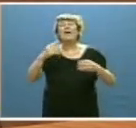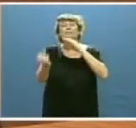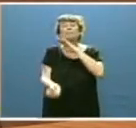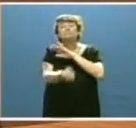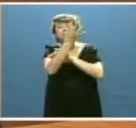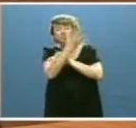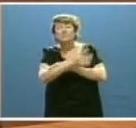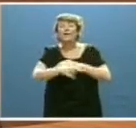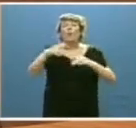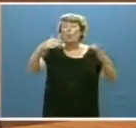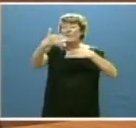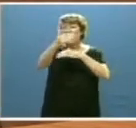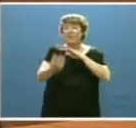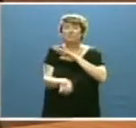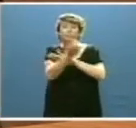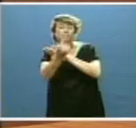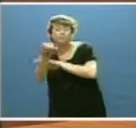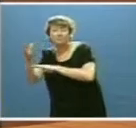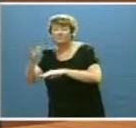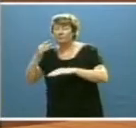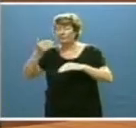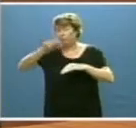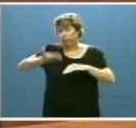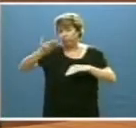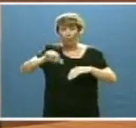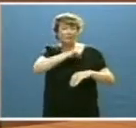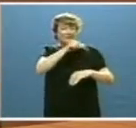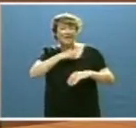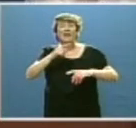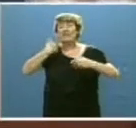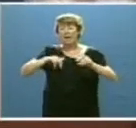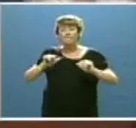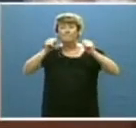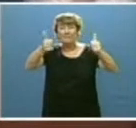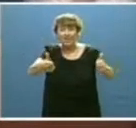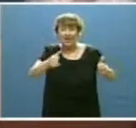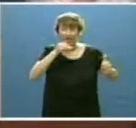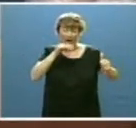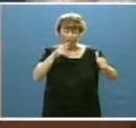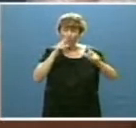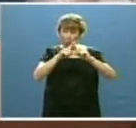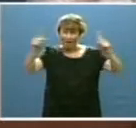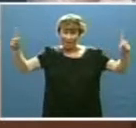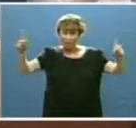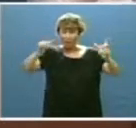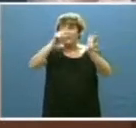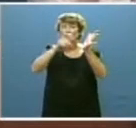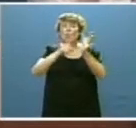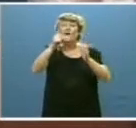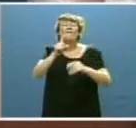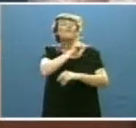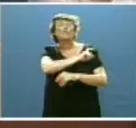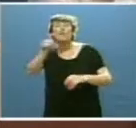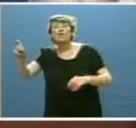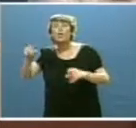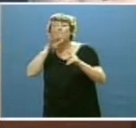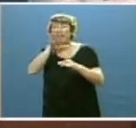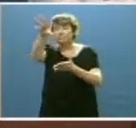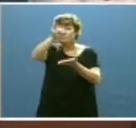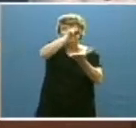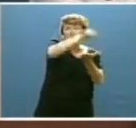unidades de innovación en los principales hospitales la puesta en marcha en el primer año de la legislatura de una fundación dirigida a captar nuevos